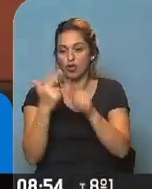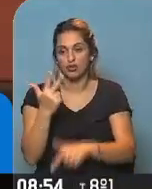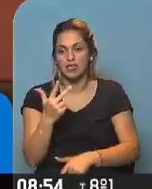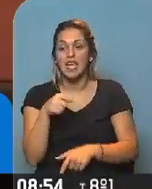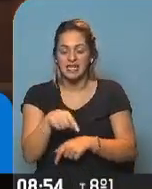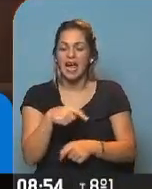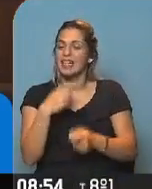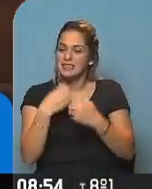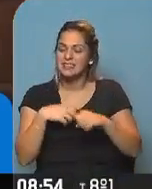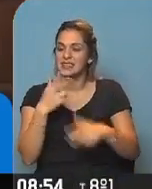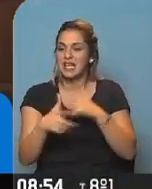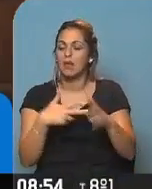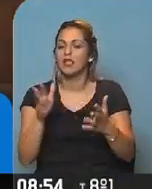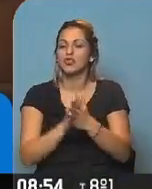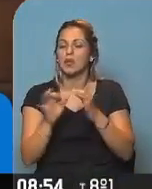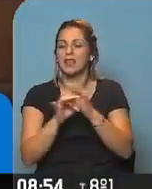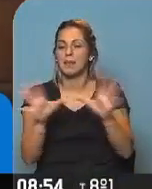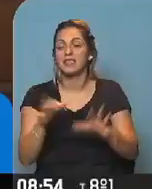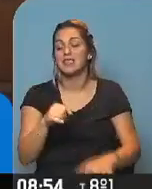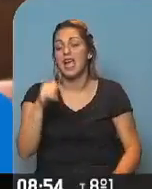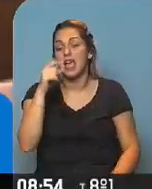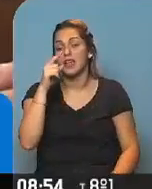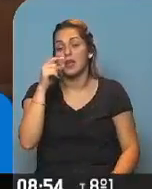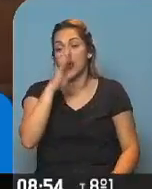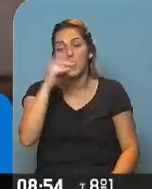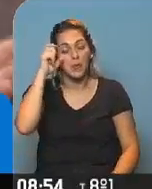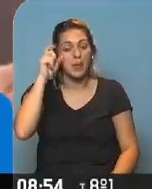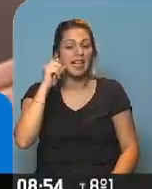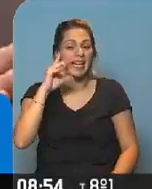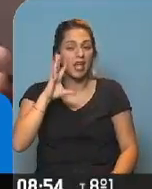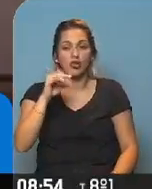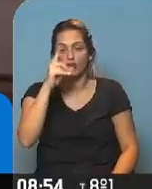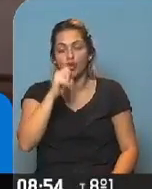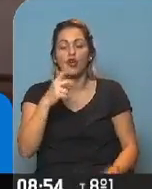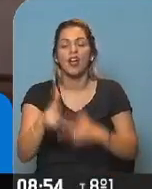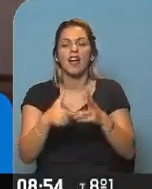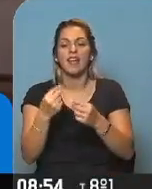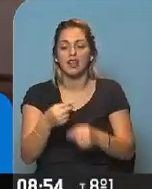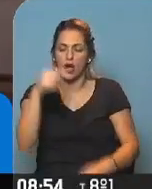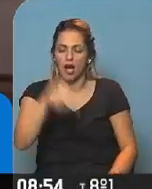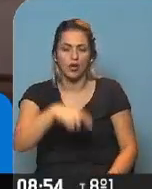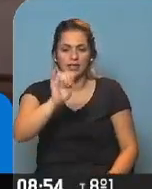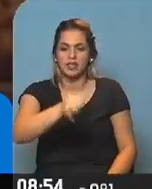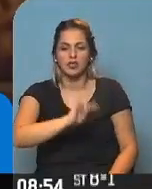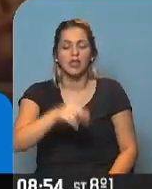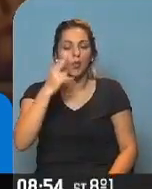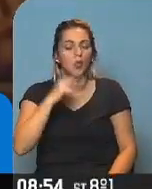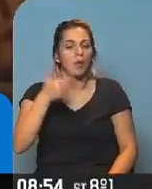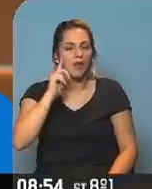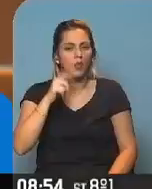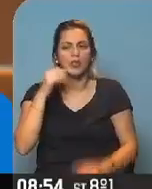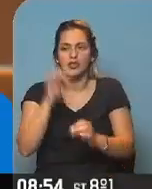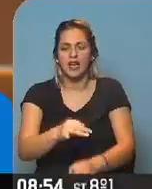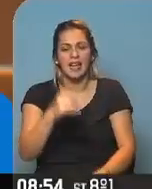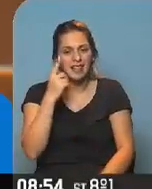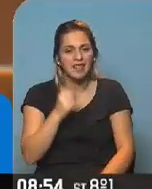directamente de la independencia y belgrano lo que dijo es o ahora o nunca y el 9 de julio y llegará ese 9 de julio